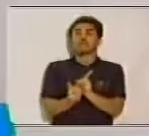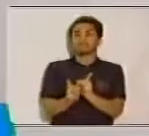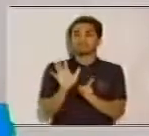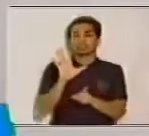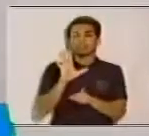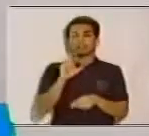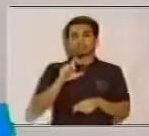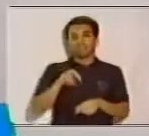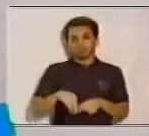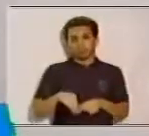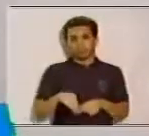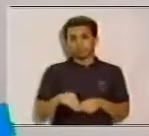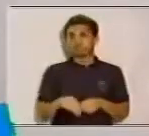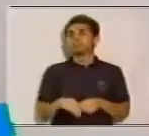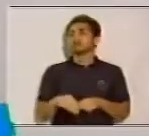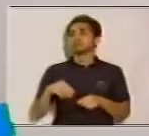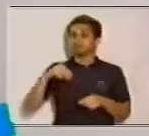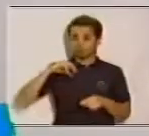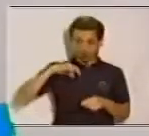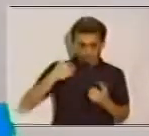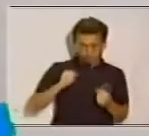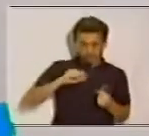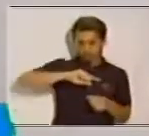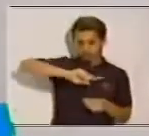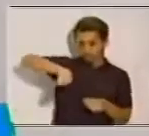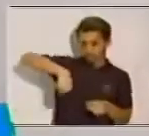compás. Procedo entonces